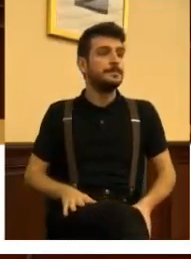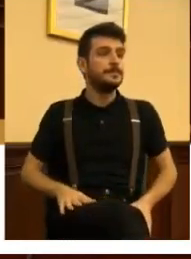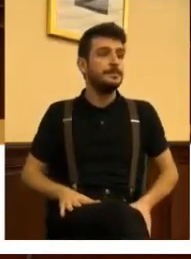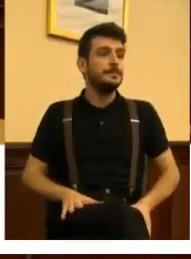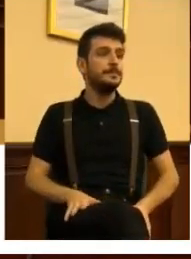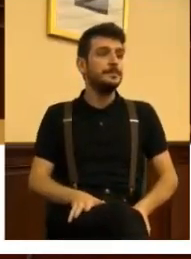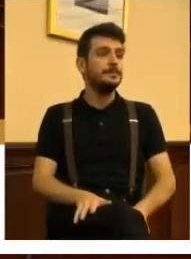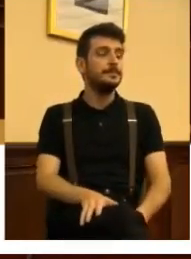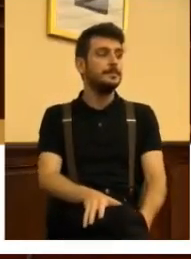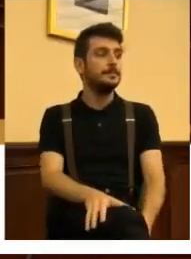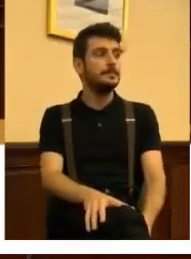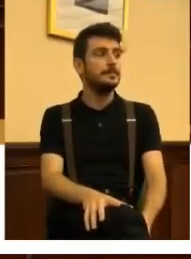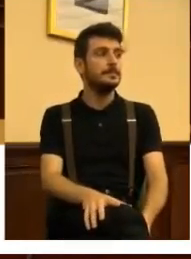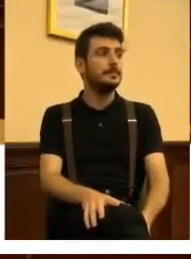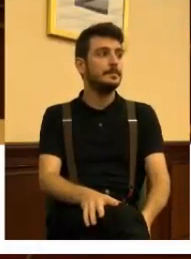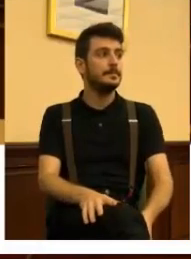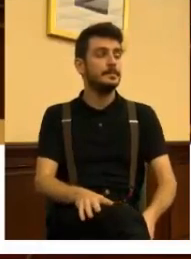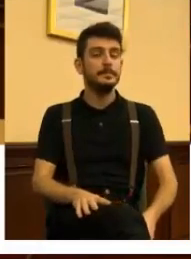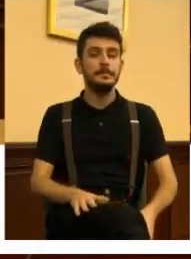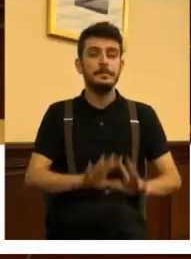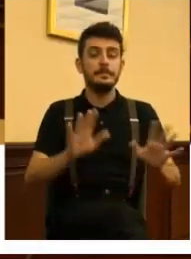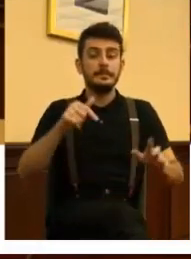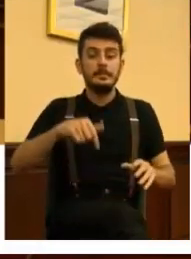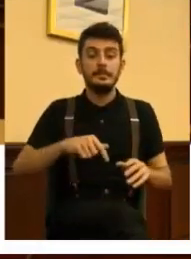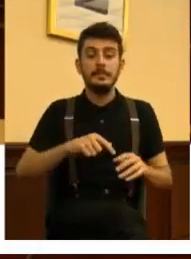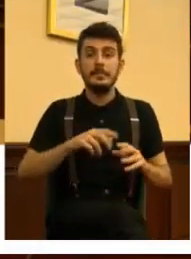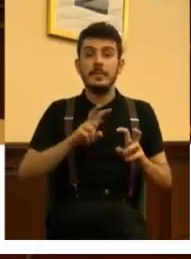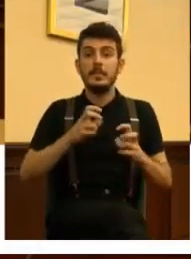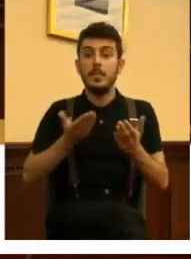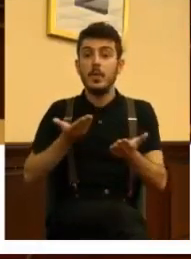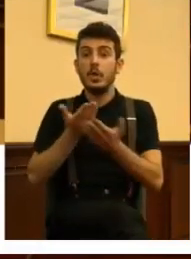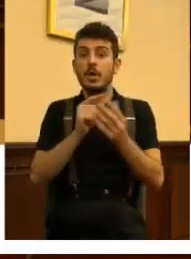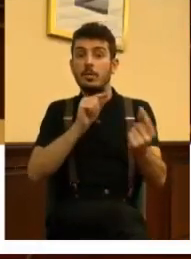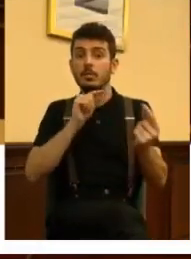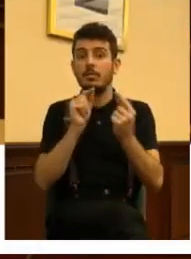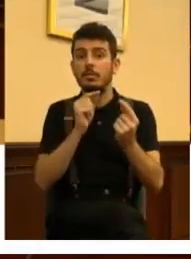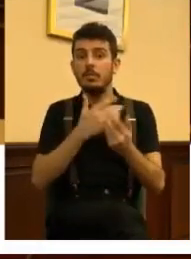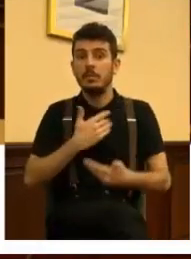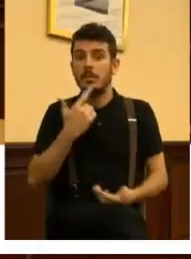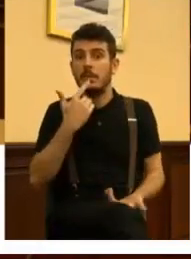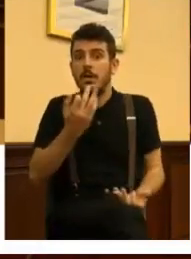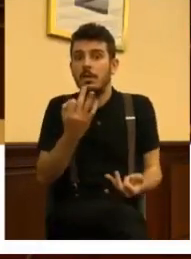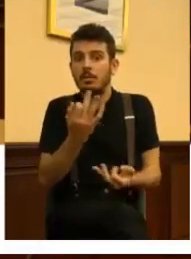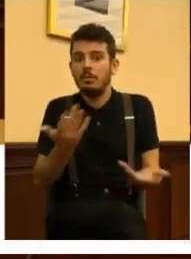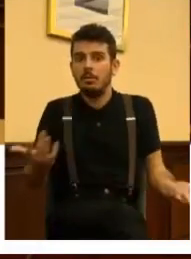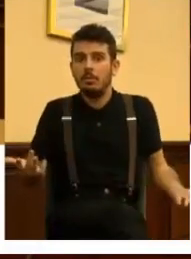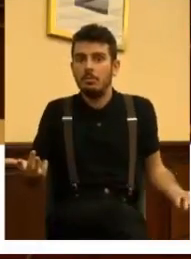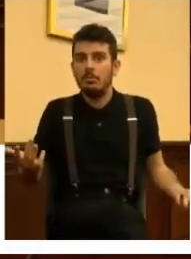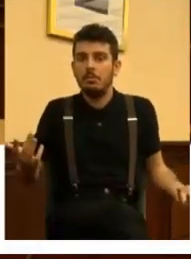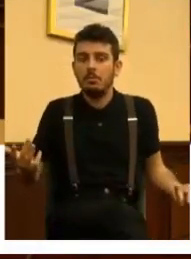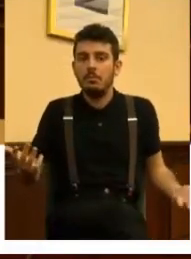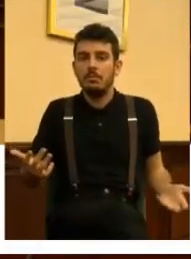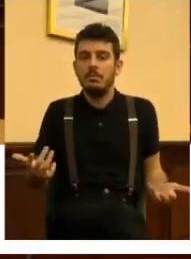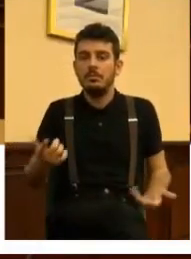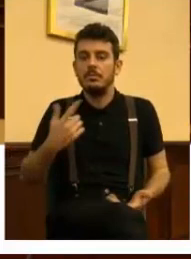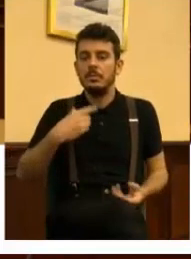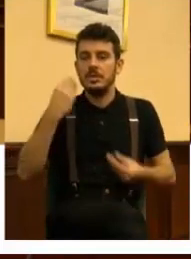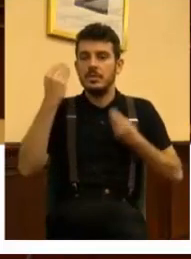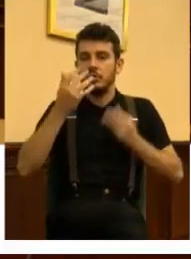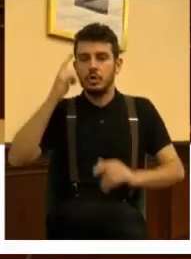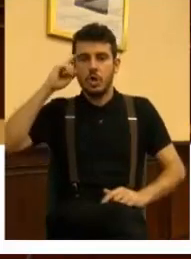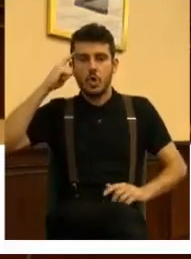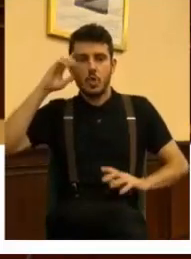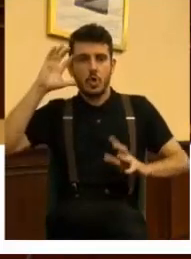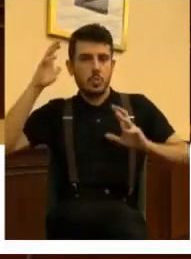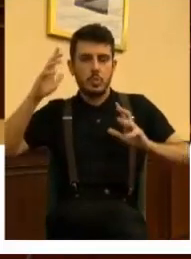Pues respecto a la moción que estamos debatiendo, ¿qué quieren que les diga? No nos parece en absoluto